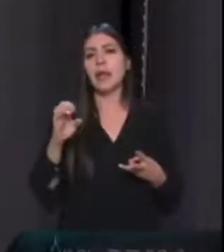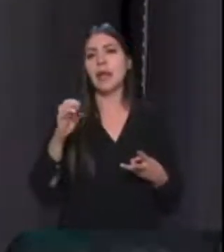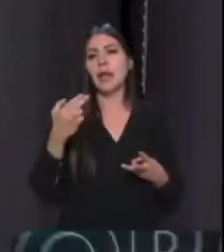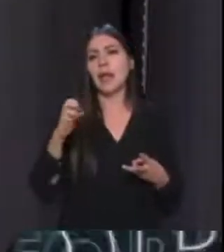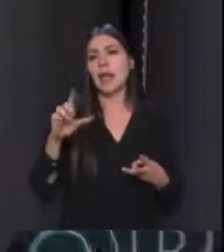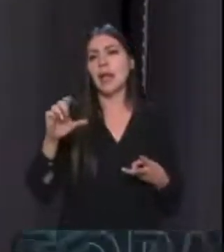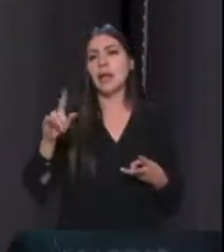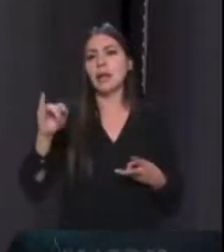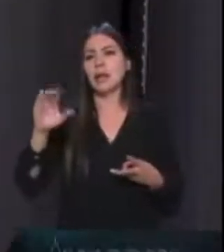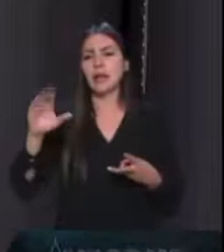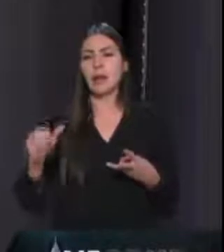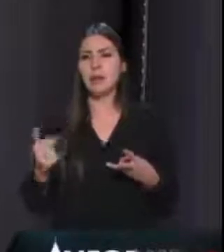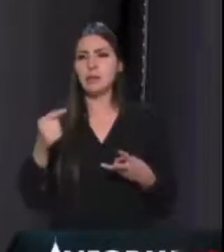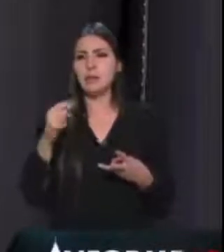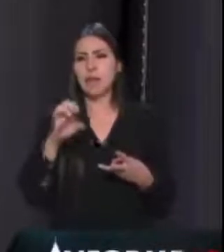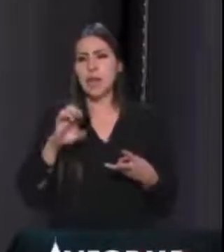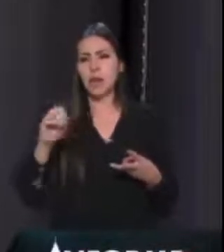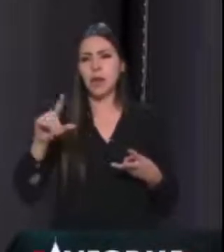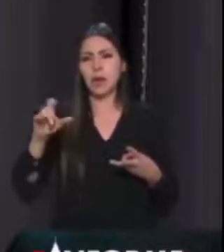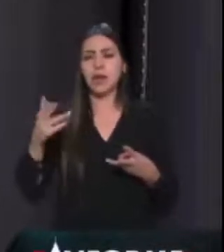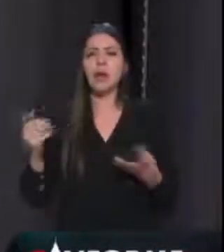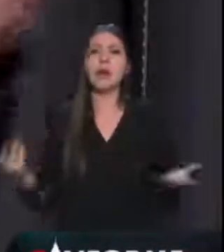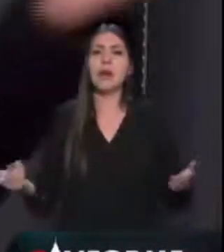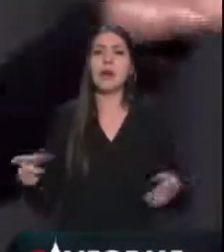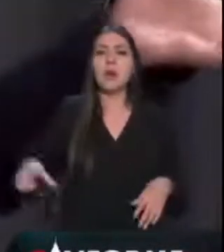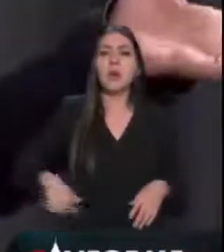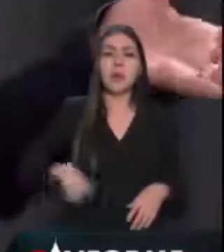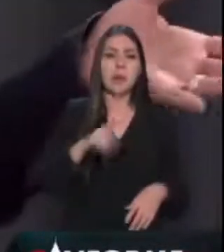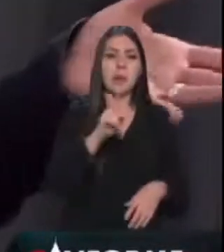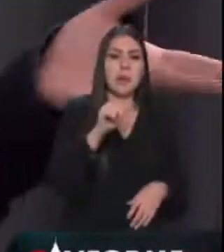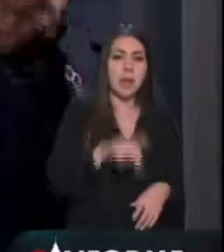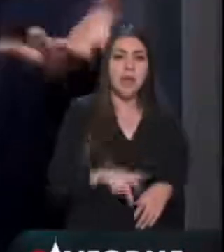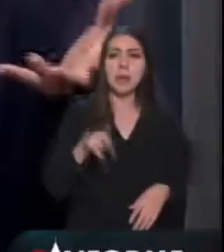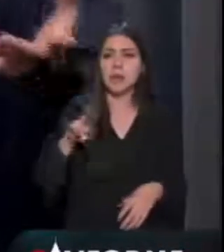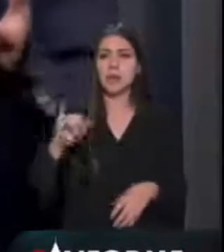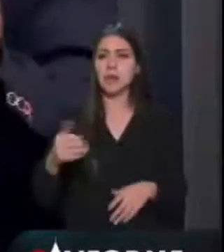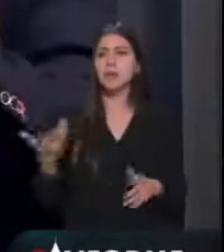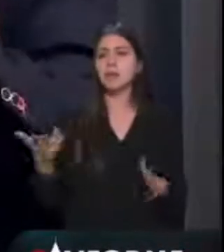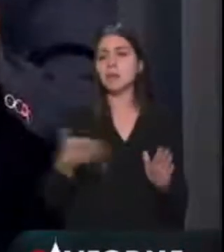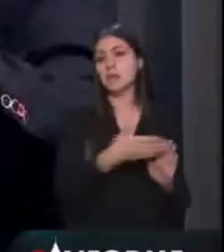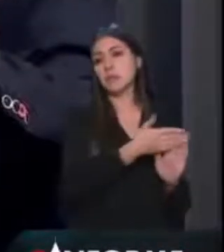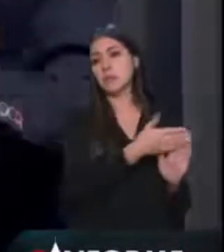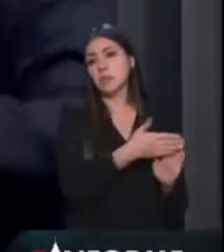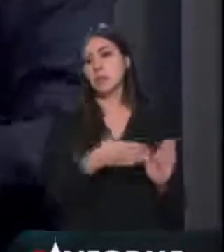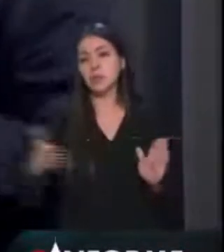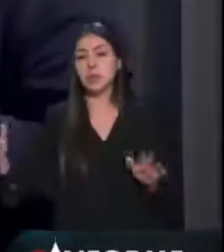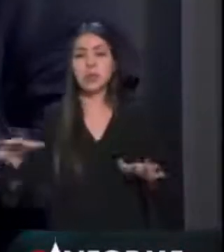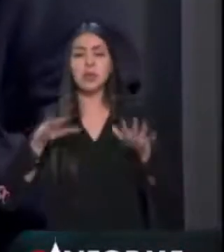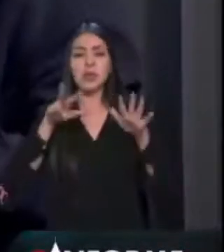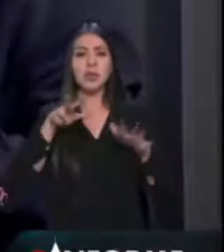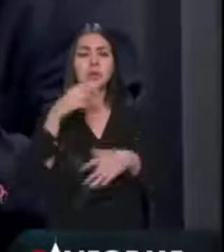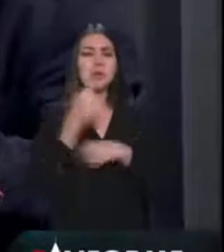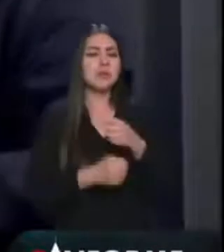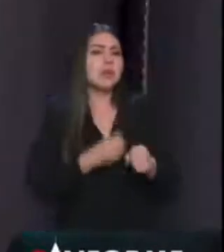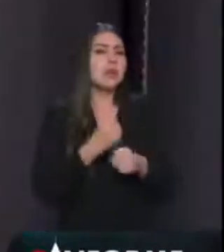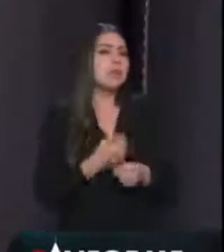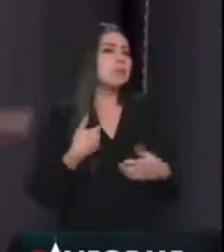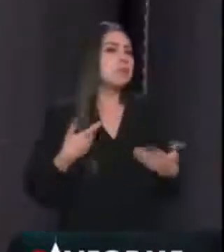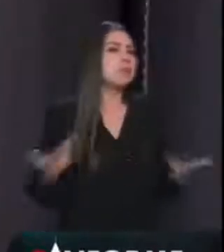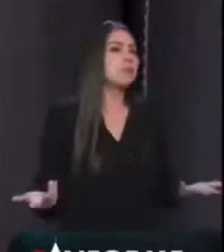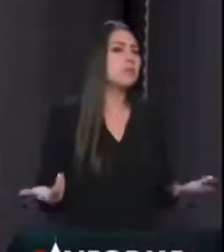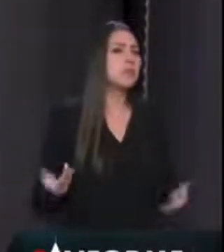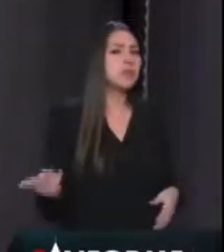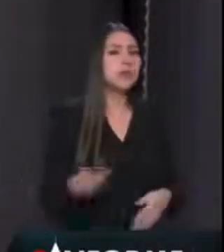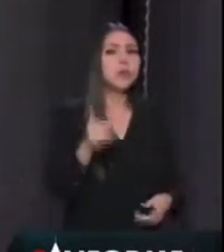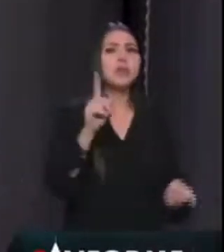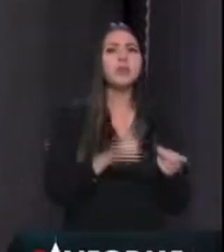¿dónde estaban los gobiernos del PAN y del PRI en estos 18 años, vamos a poner, los últimos 3 sexenios? ¿Dónde